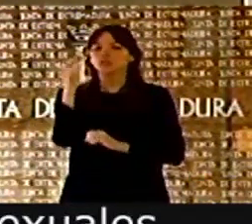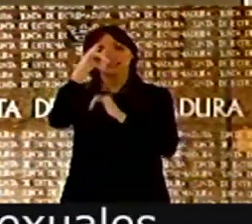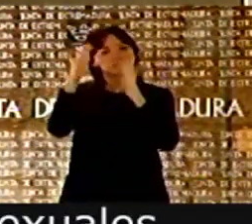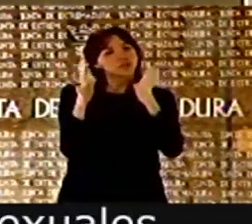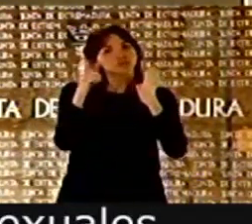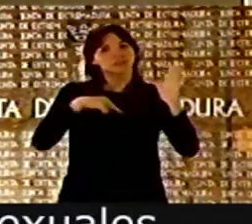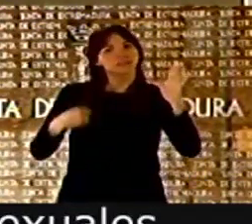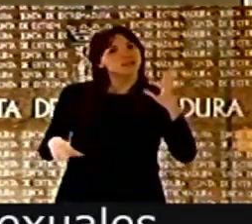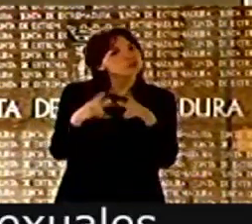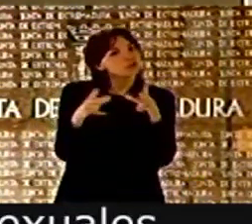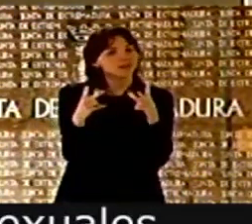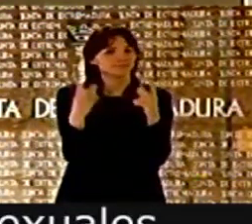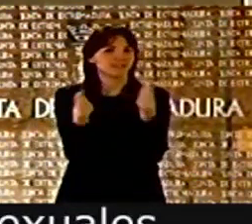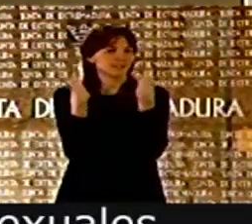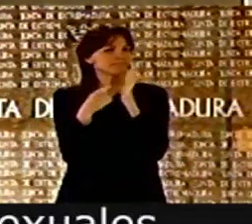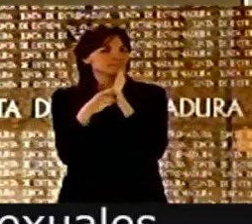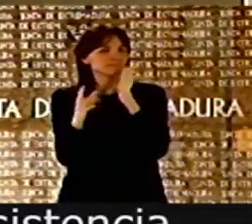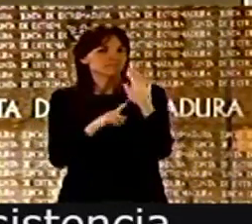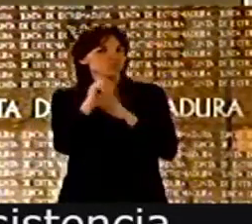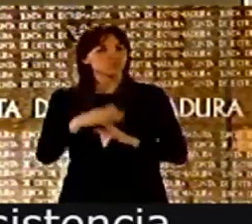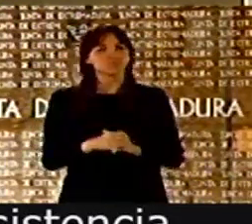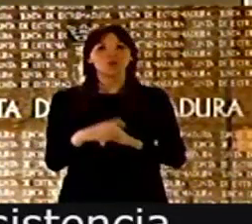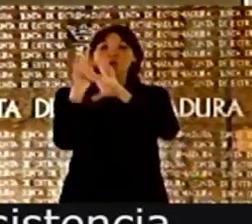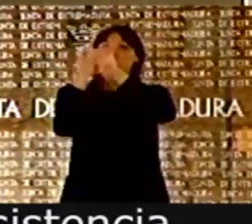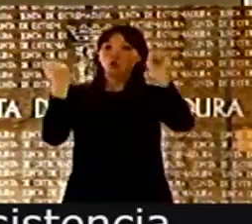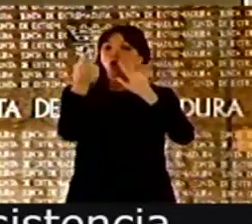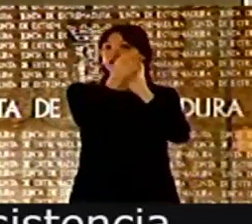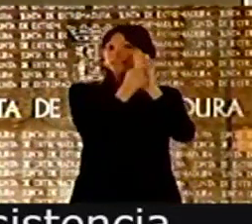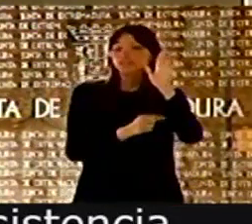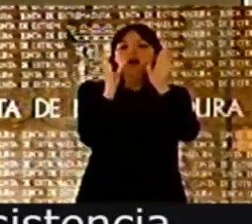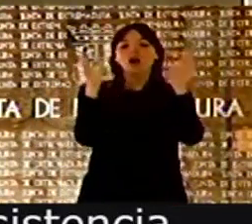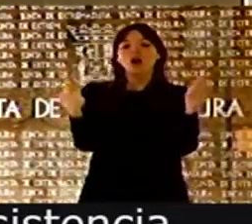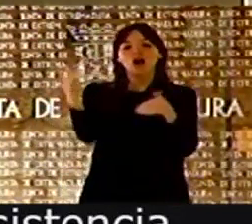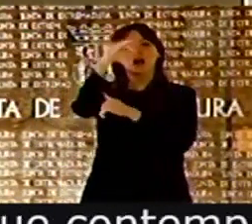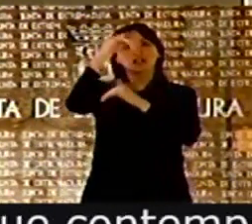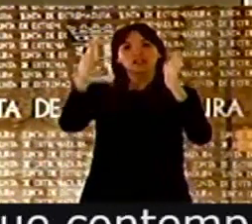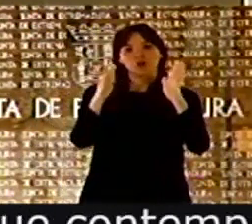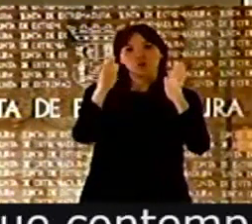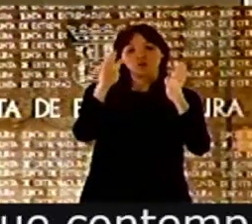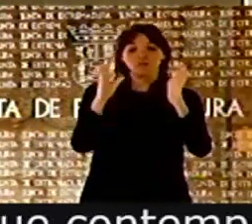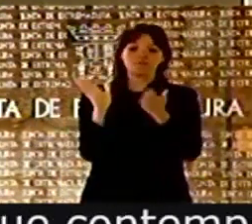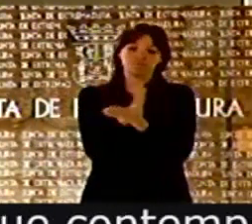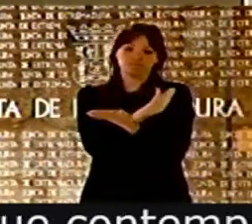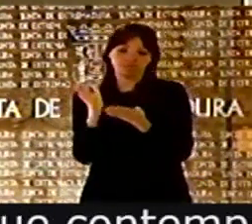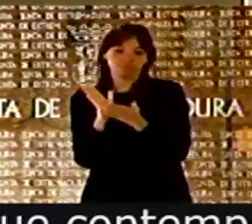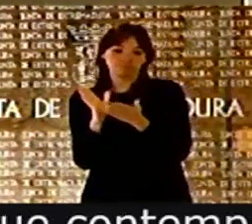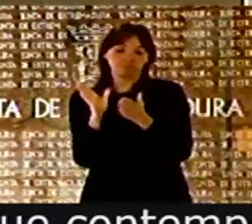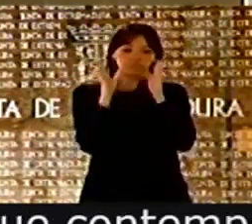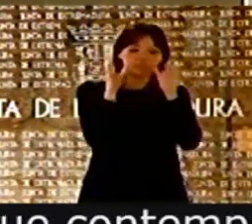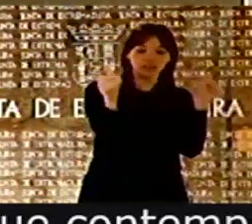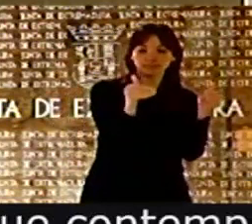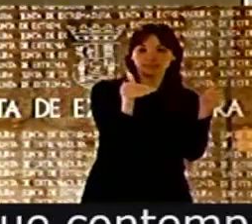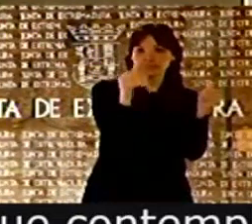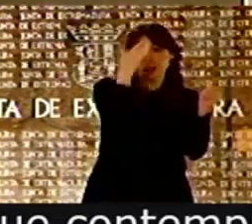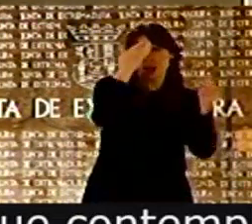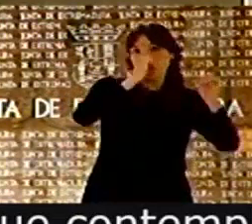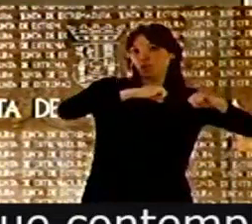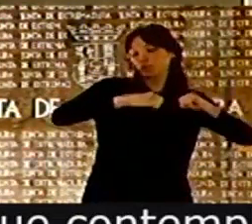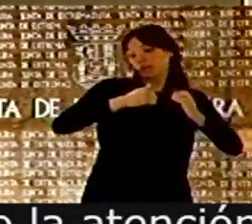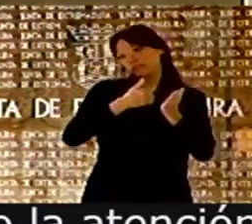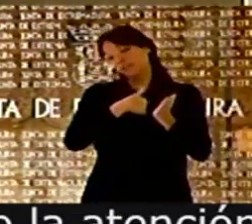y social, ¿no? Se trata de un protocolo que contempla la atención a personas adultas por un lado o la atención a niños y